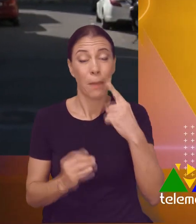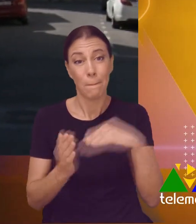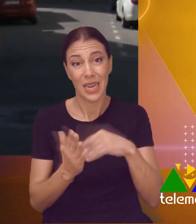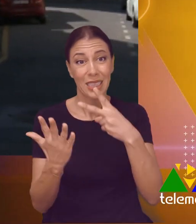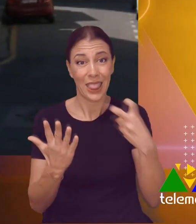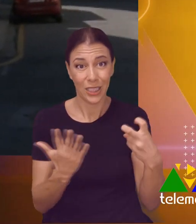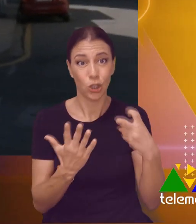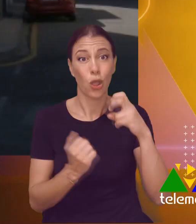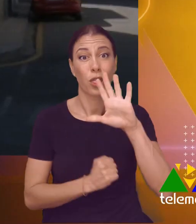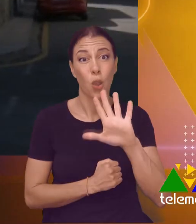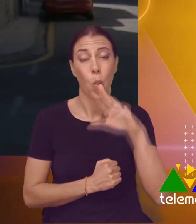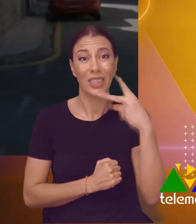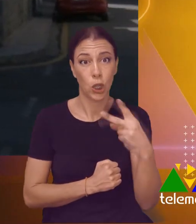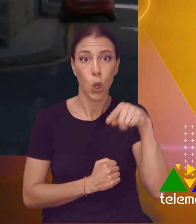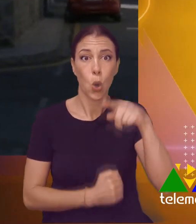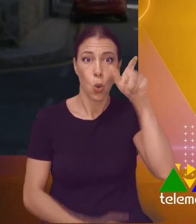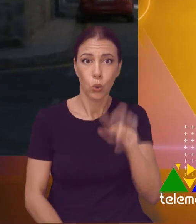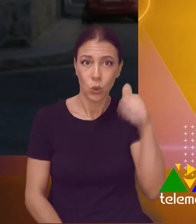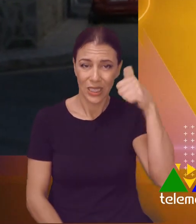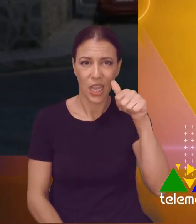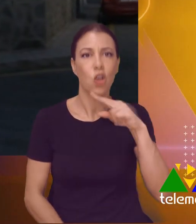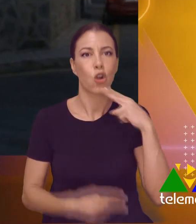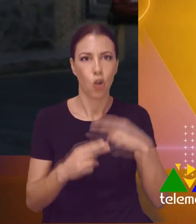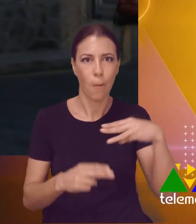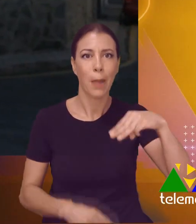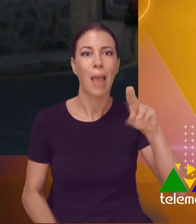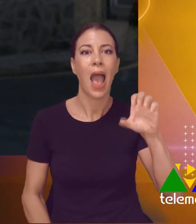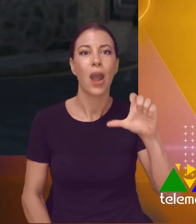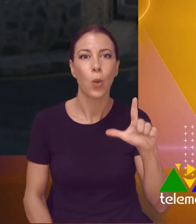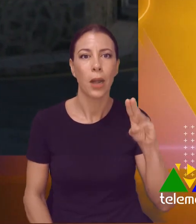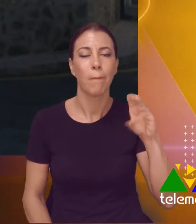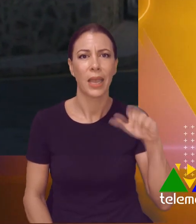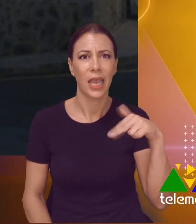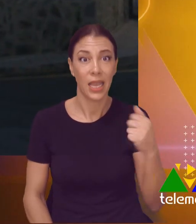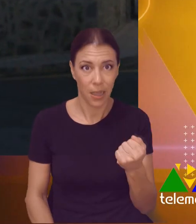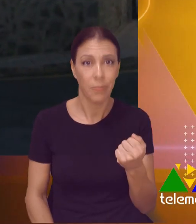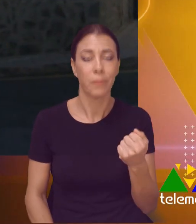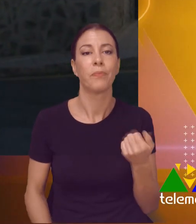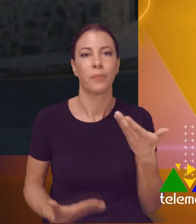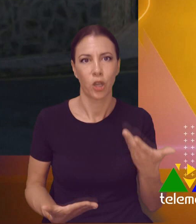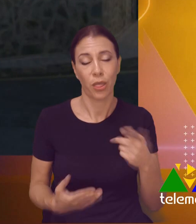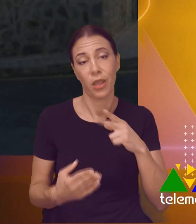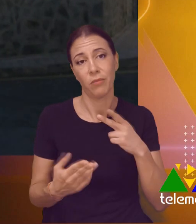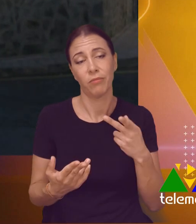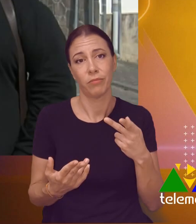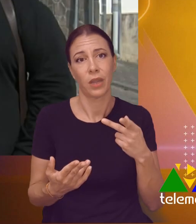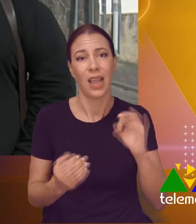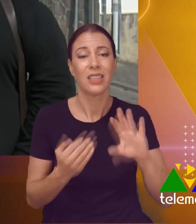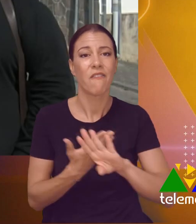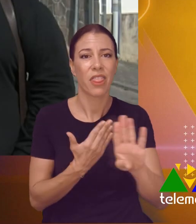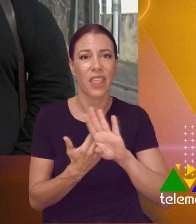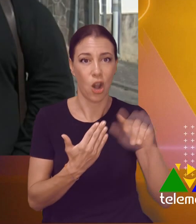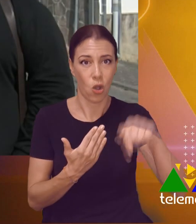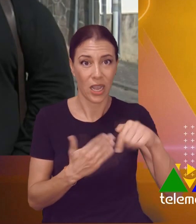un señor que se llama Manuel Peña, y el nombre ha perdurado, Manuel Peña. vecino de esta calle pues desde el